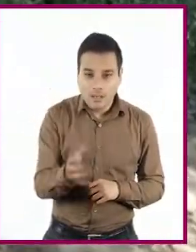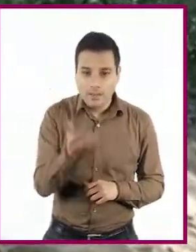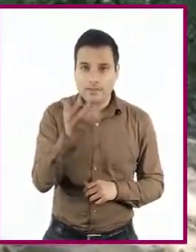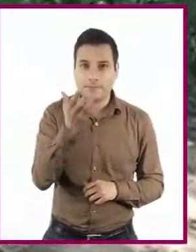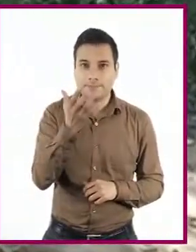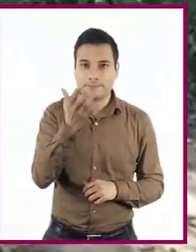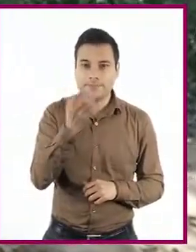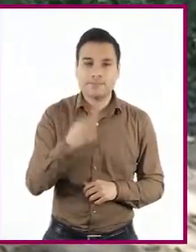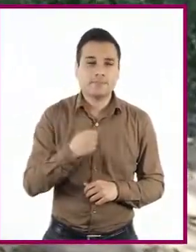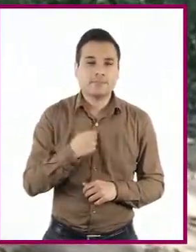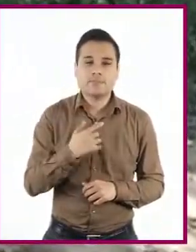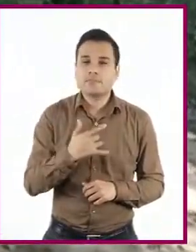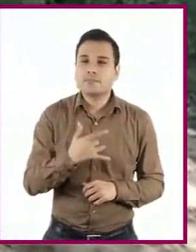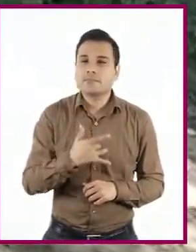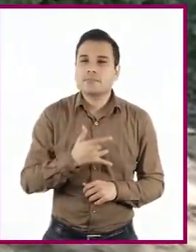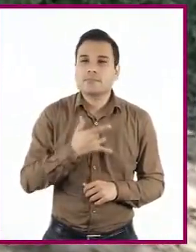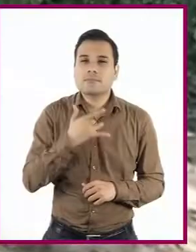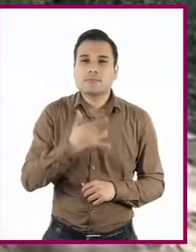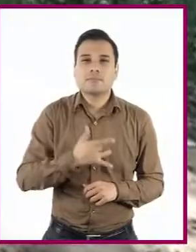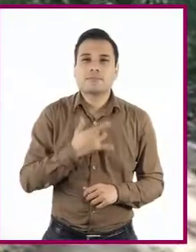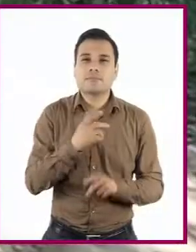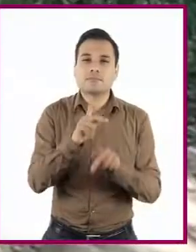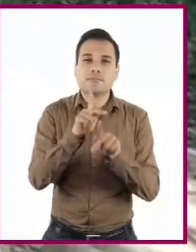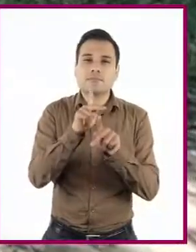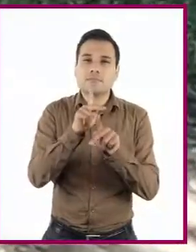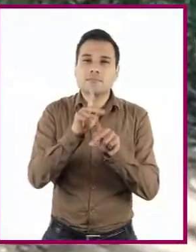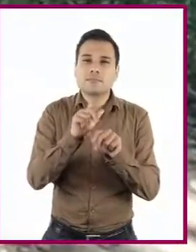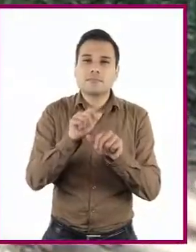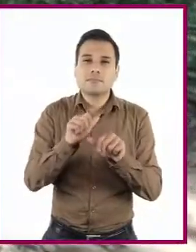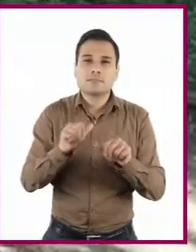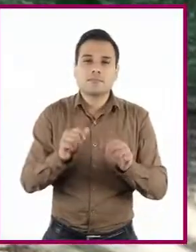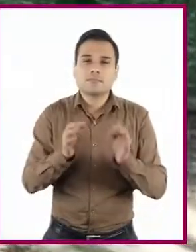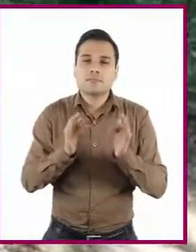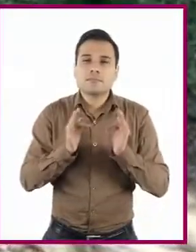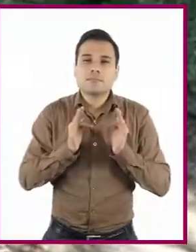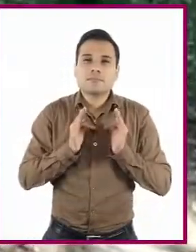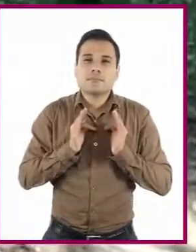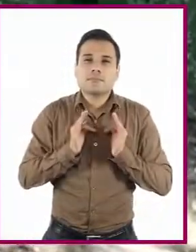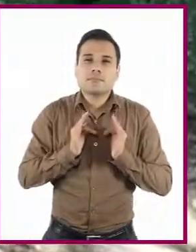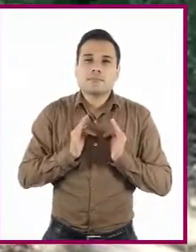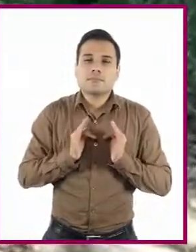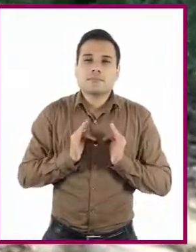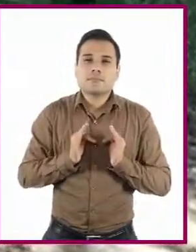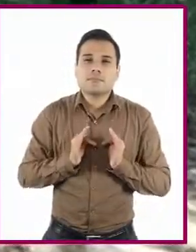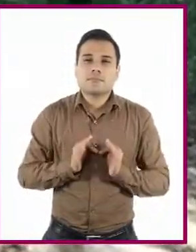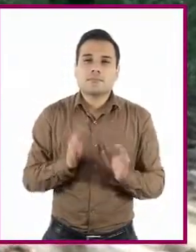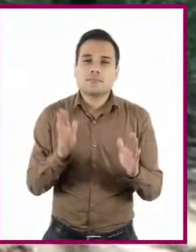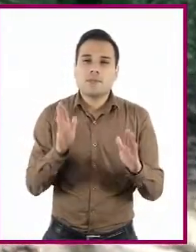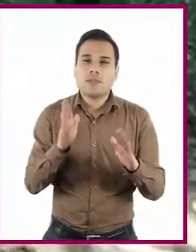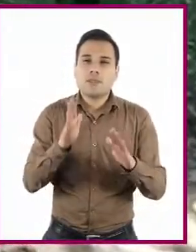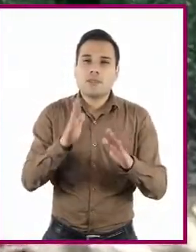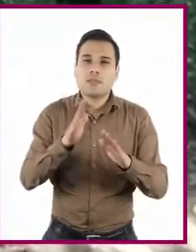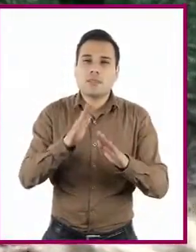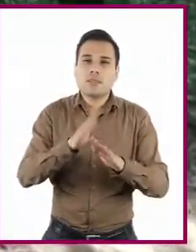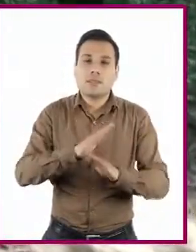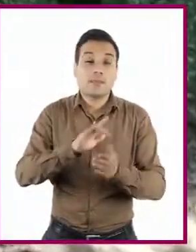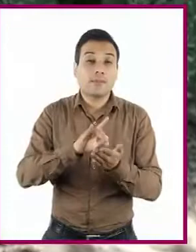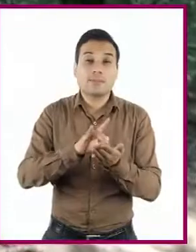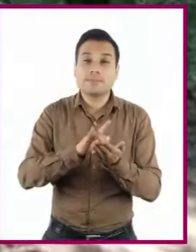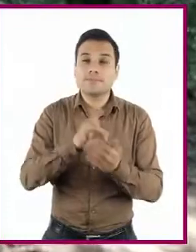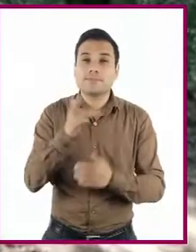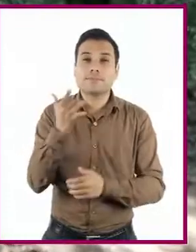la paz y la tranquilidad que me transmite la